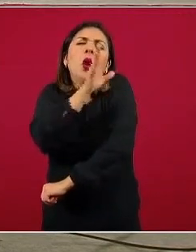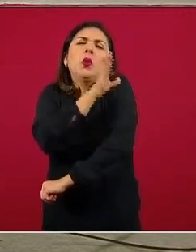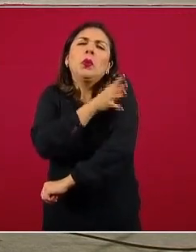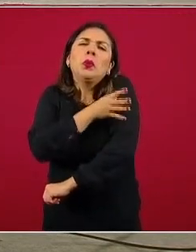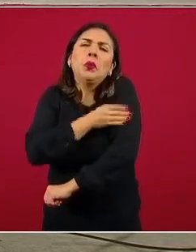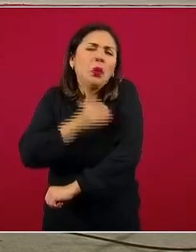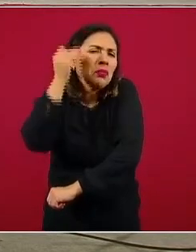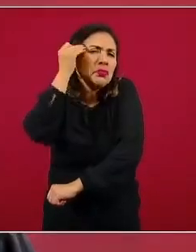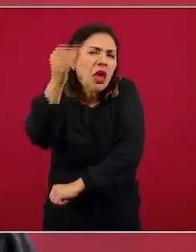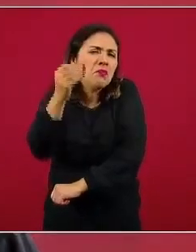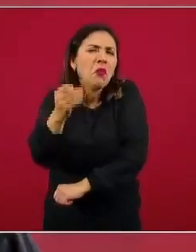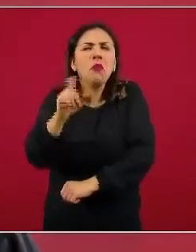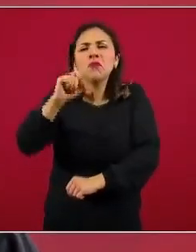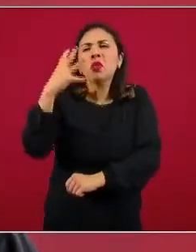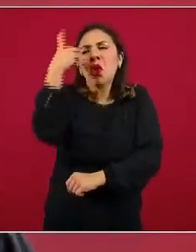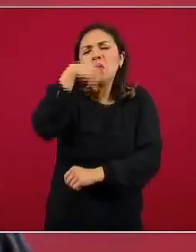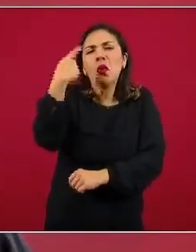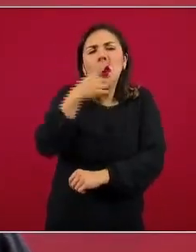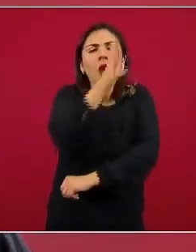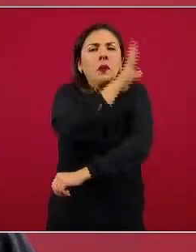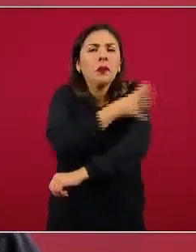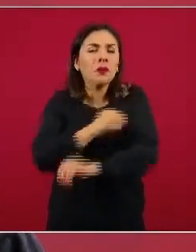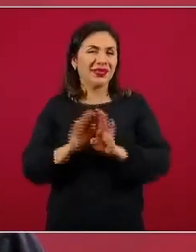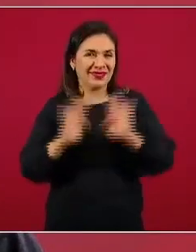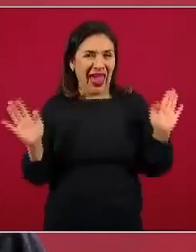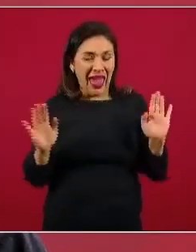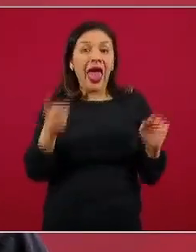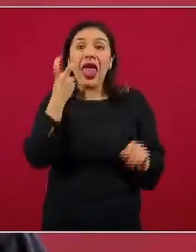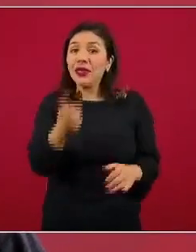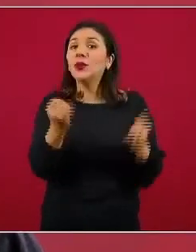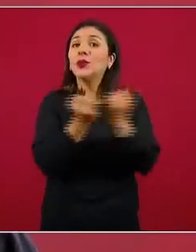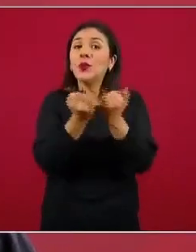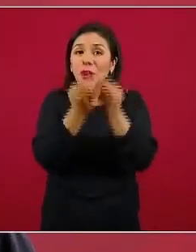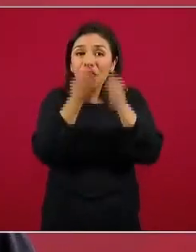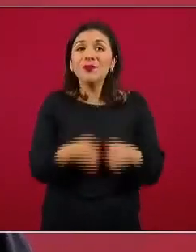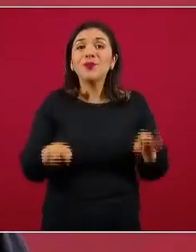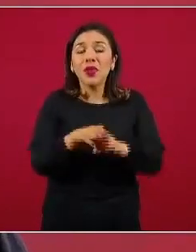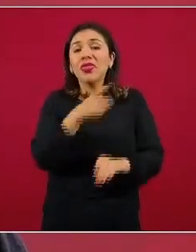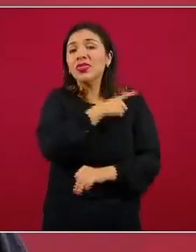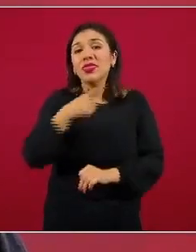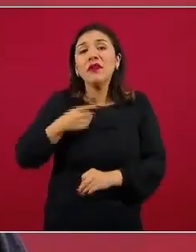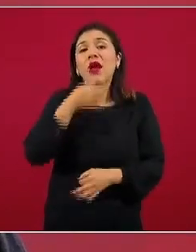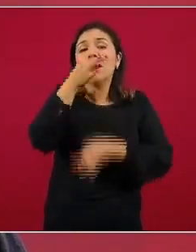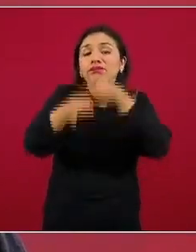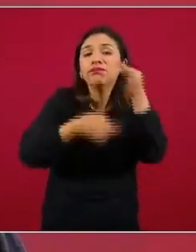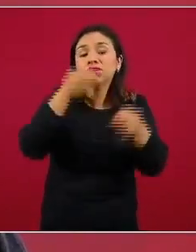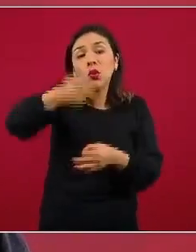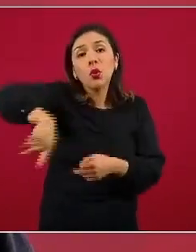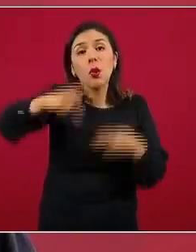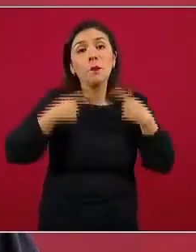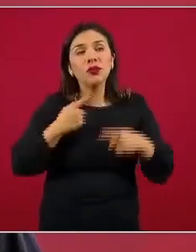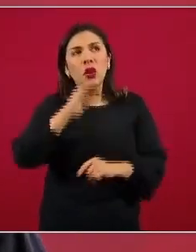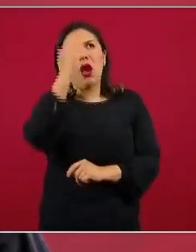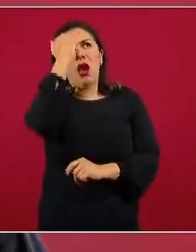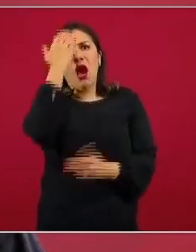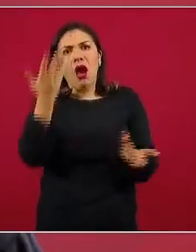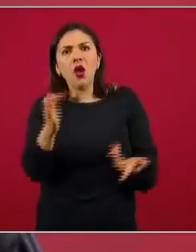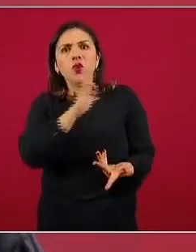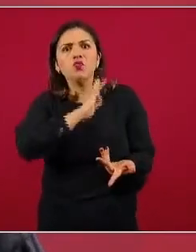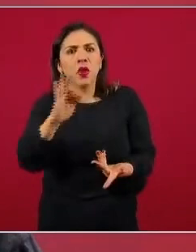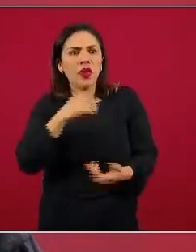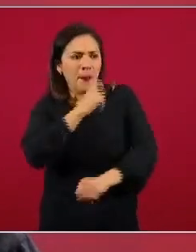o eliminan en las primeras 24, 48 horas. Entonces también es importante informar y que la población sepa cuáles pueden